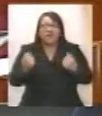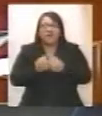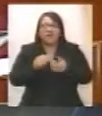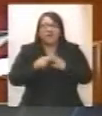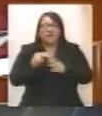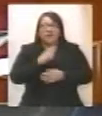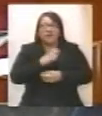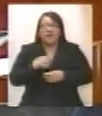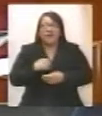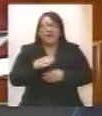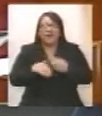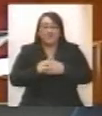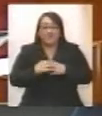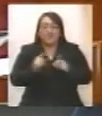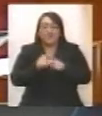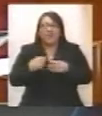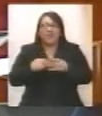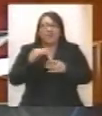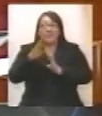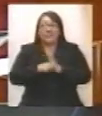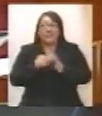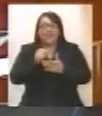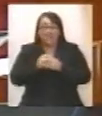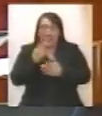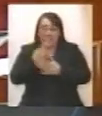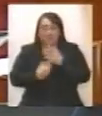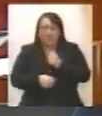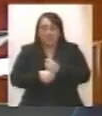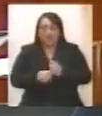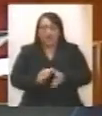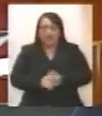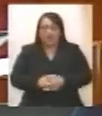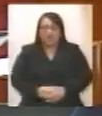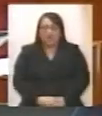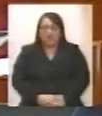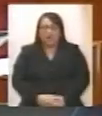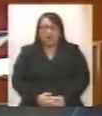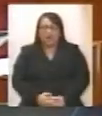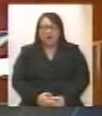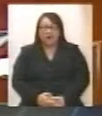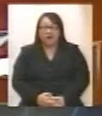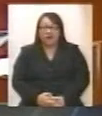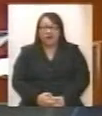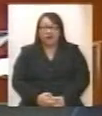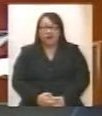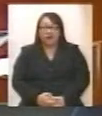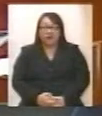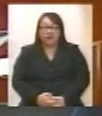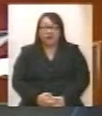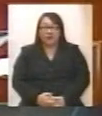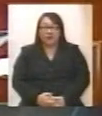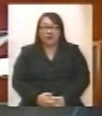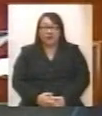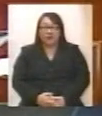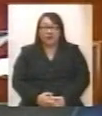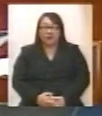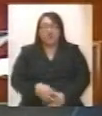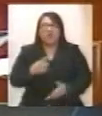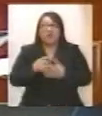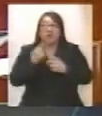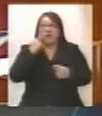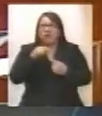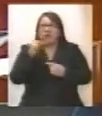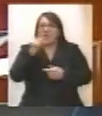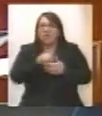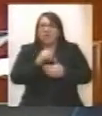la gobernabilidad, disminuye la confianza de la ciudadanía en el Estado y sus autoridades y funcionarios, y dificulta el